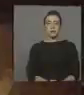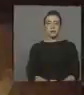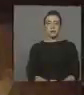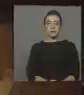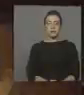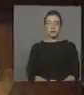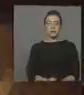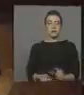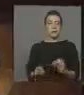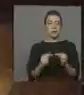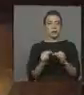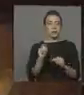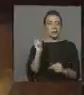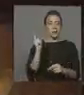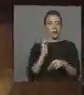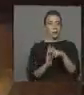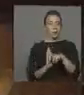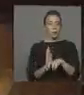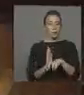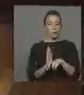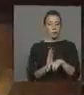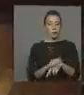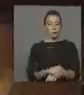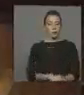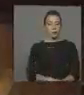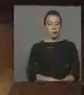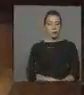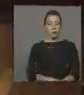Respecto a la discusión en general del proyecto,